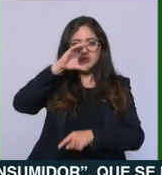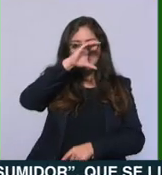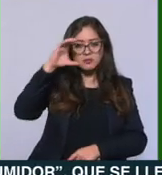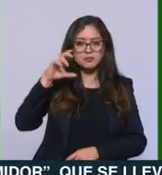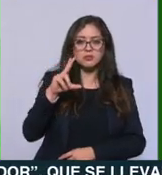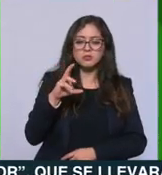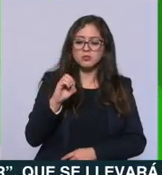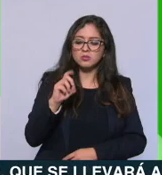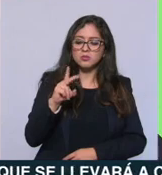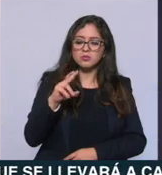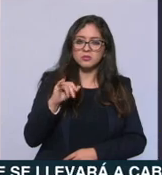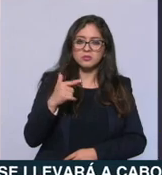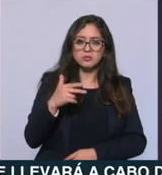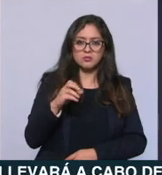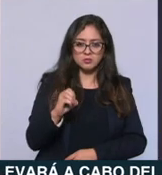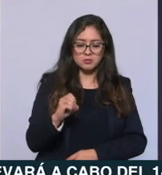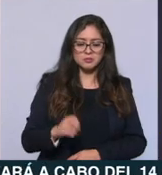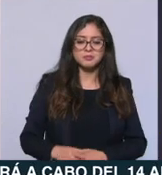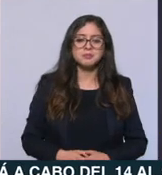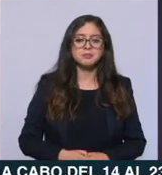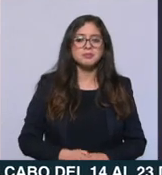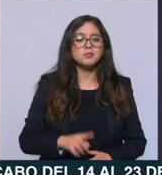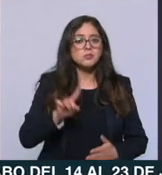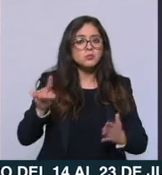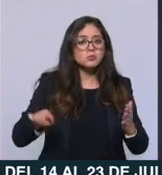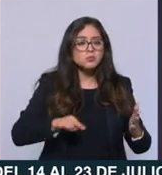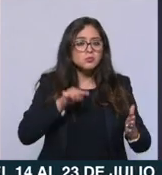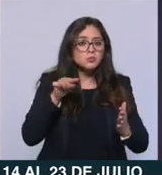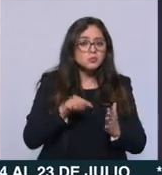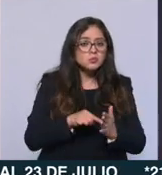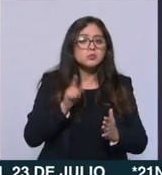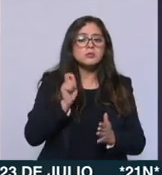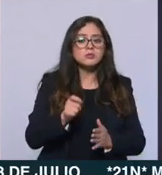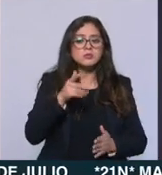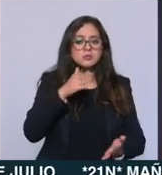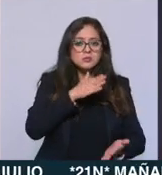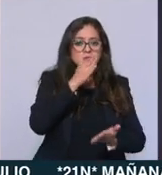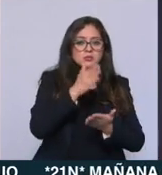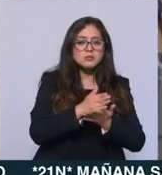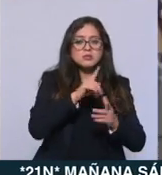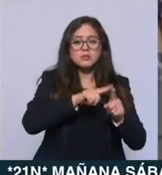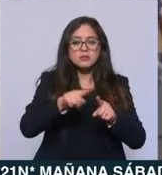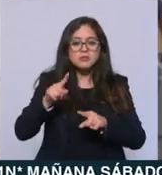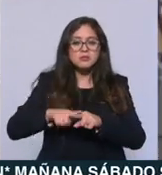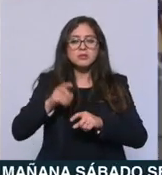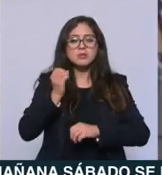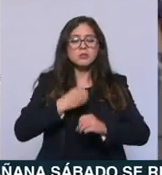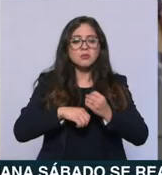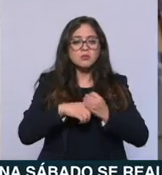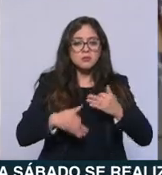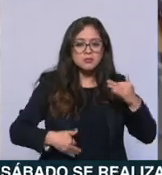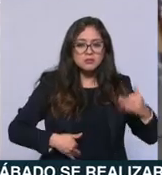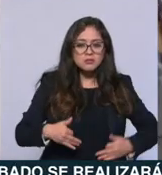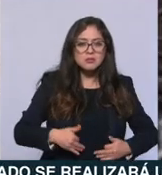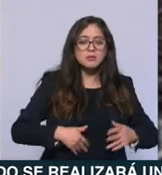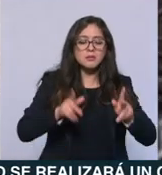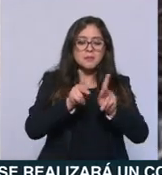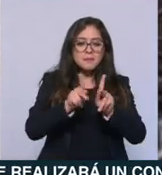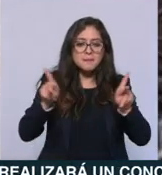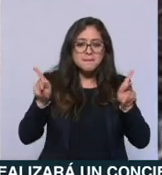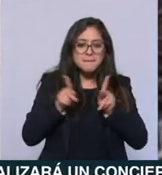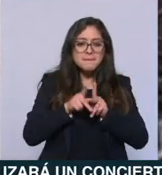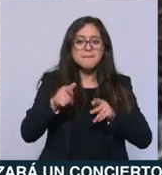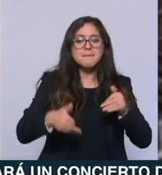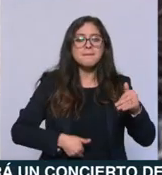Jardón. Los espacios públicos serán intervenidos por las artes escénicas, con teatro en plazas públicas, teatro